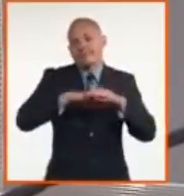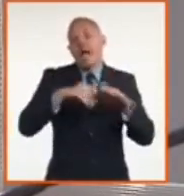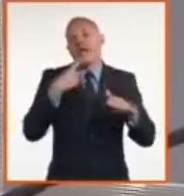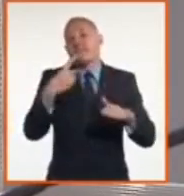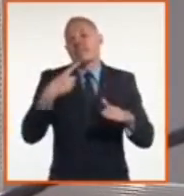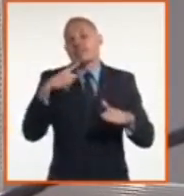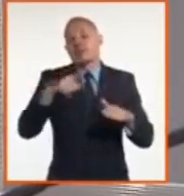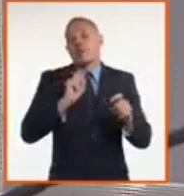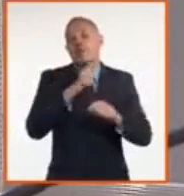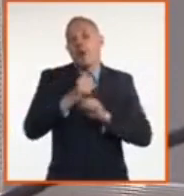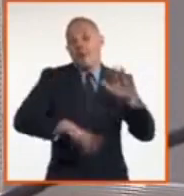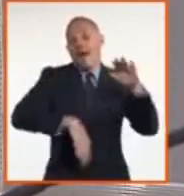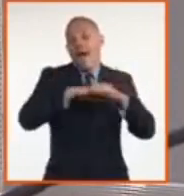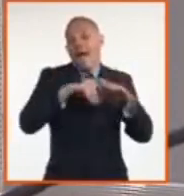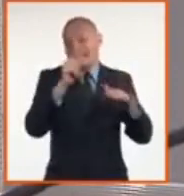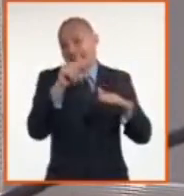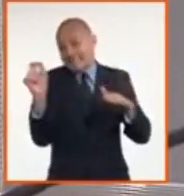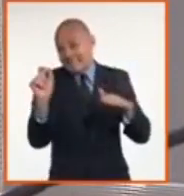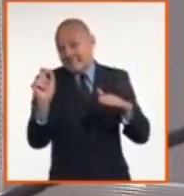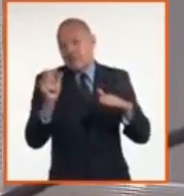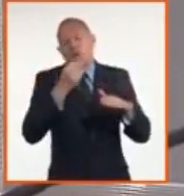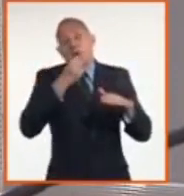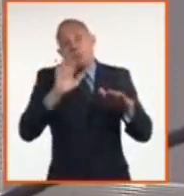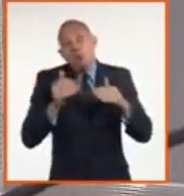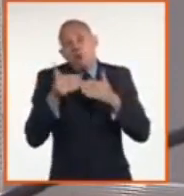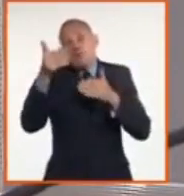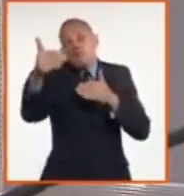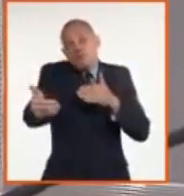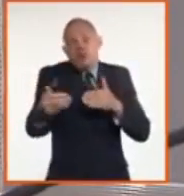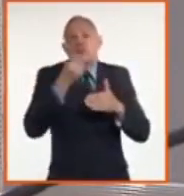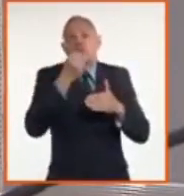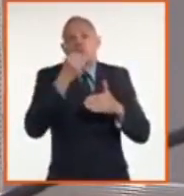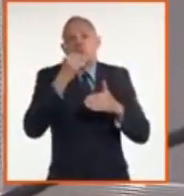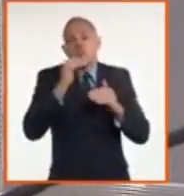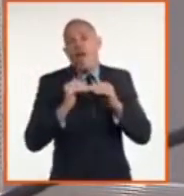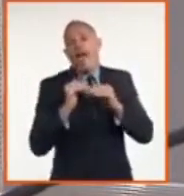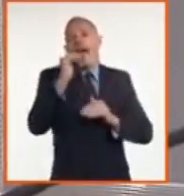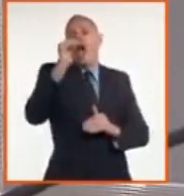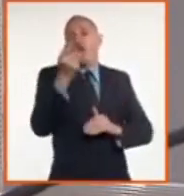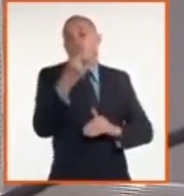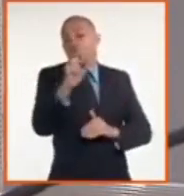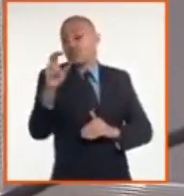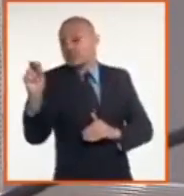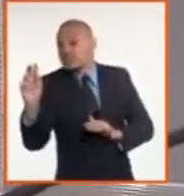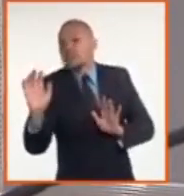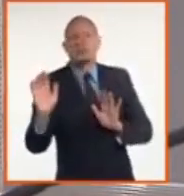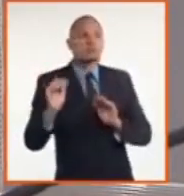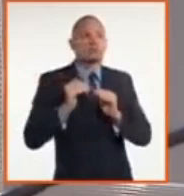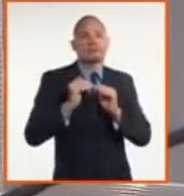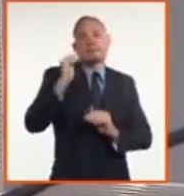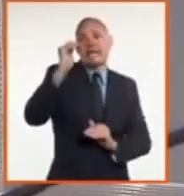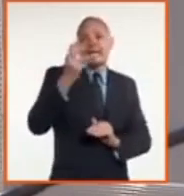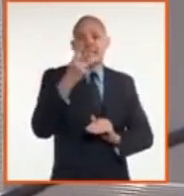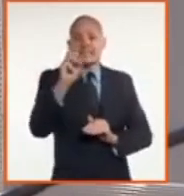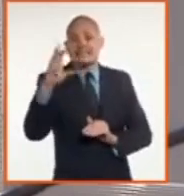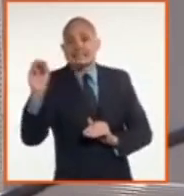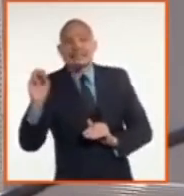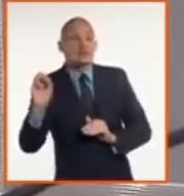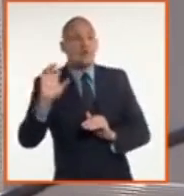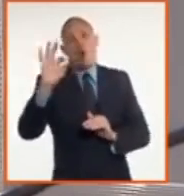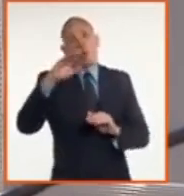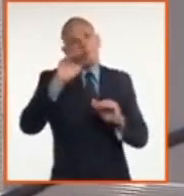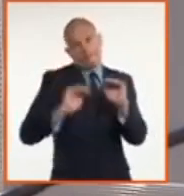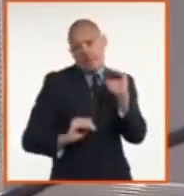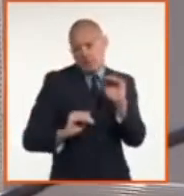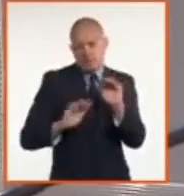como esto es un mercado funciona por su propio peso pues por supuesto hay medidas que uno tiene que ir ajustando el